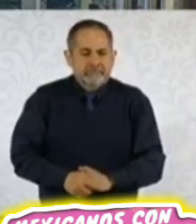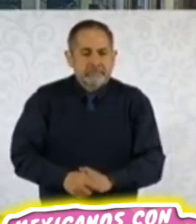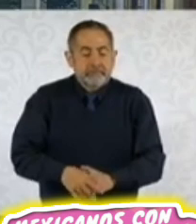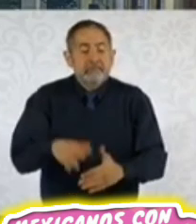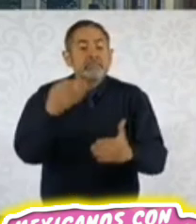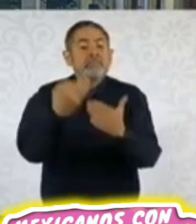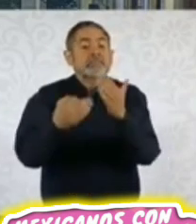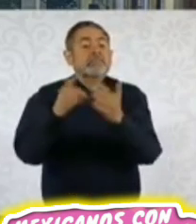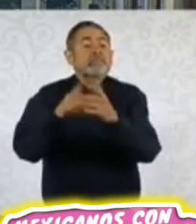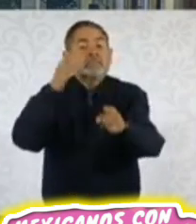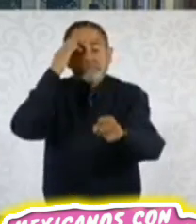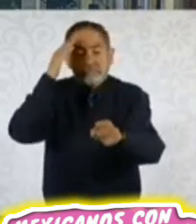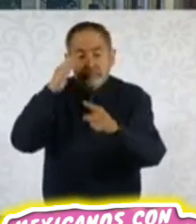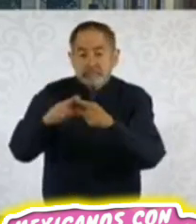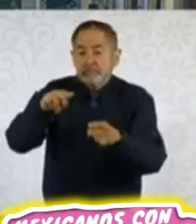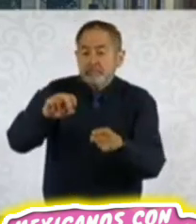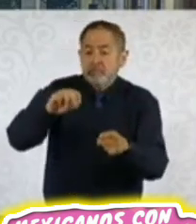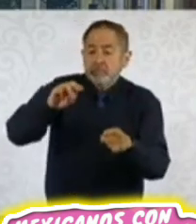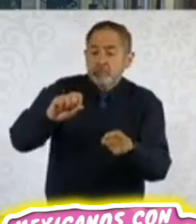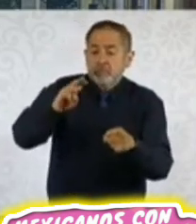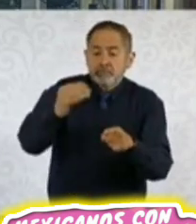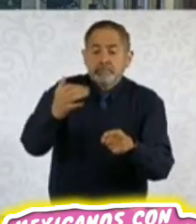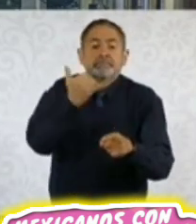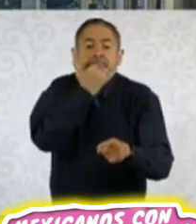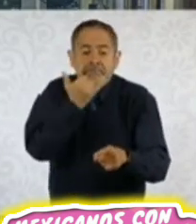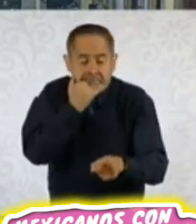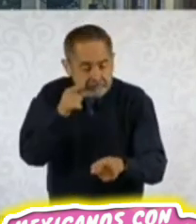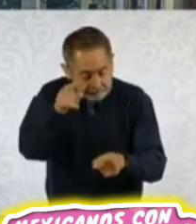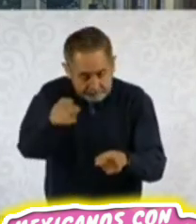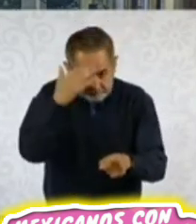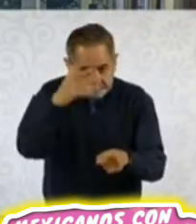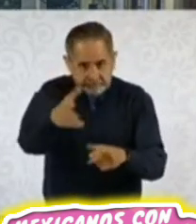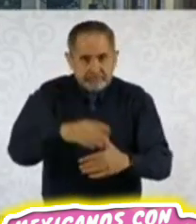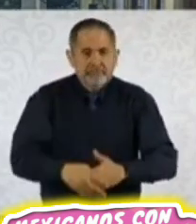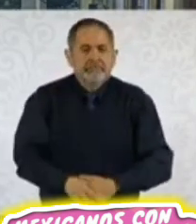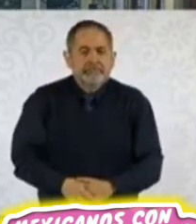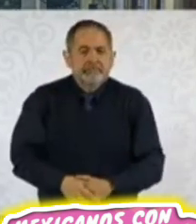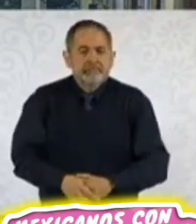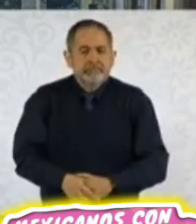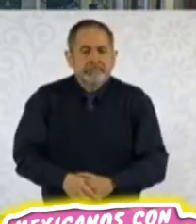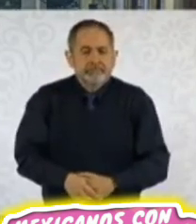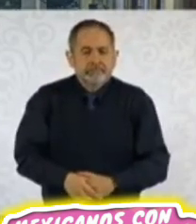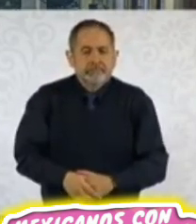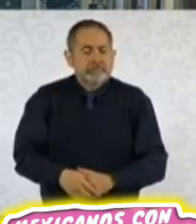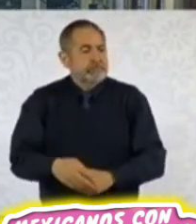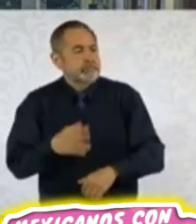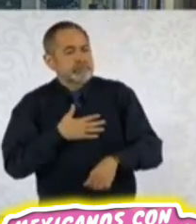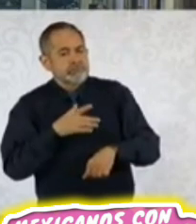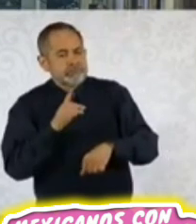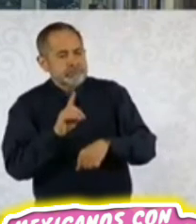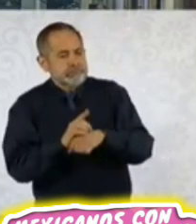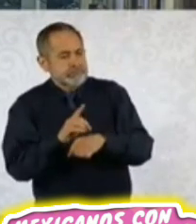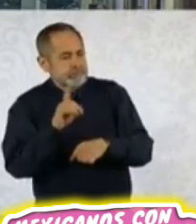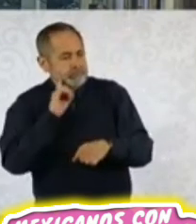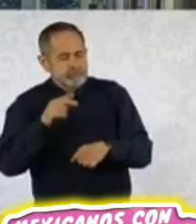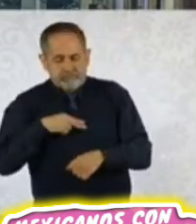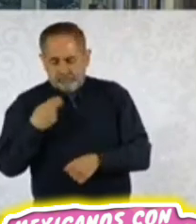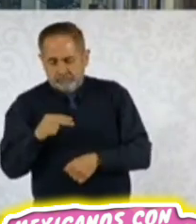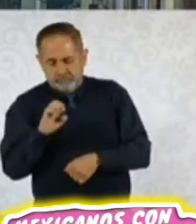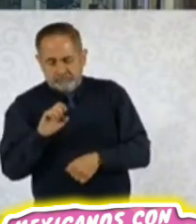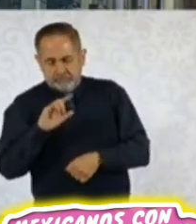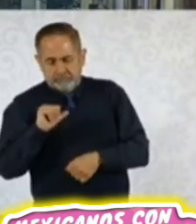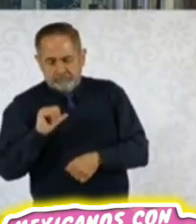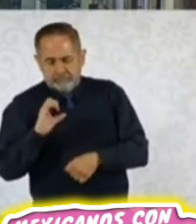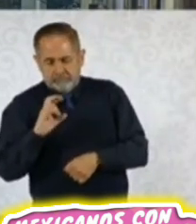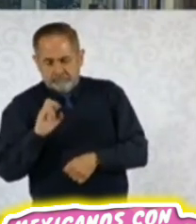Falta Noemí. Perdón. Ajá. Buenos días, doctora Elia Cruz de la Hoguera. Yo quisiera insistir